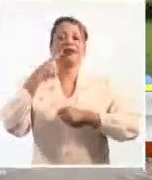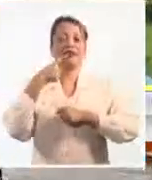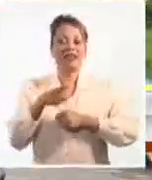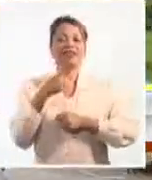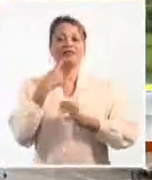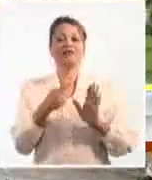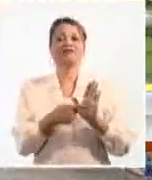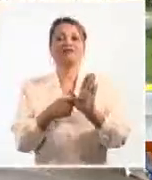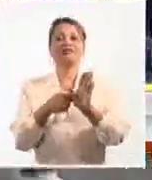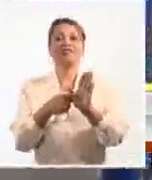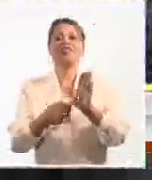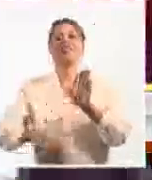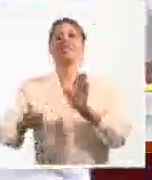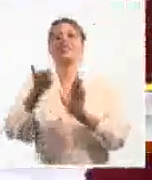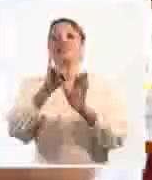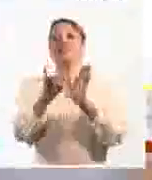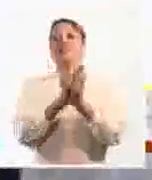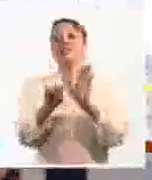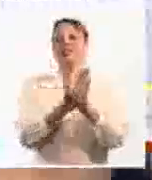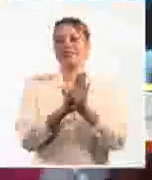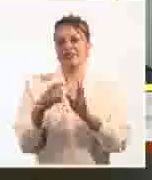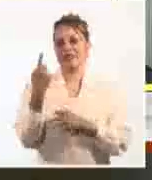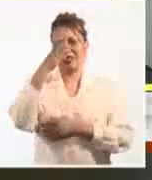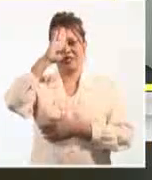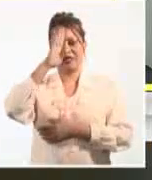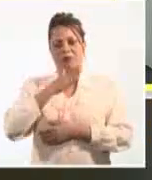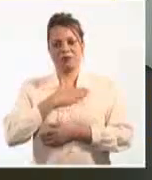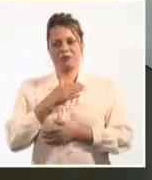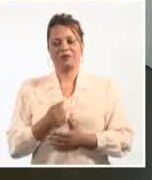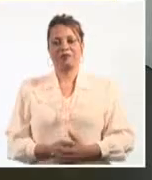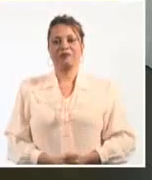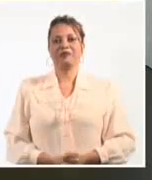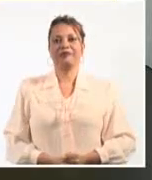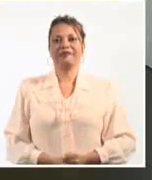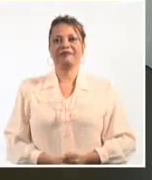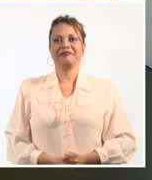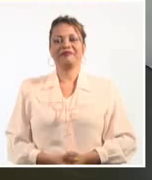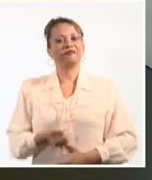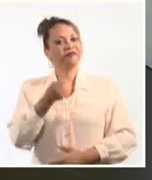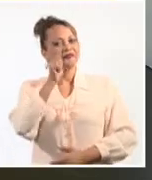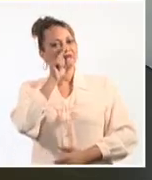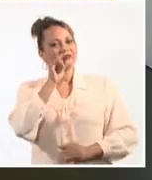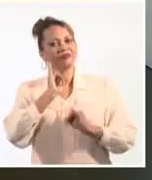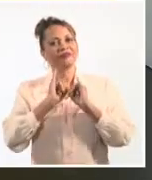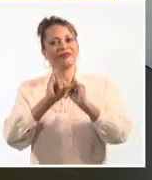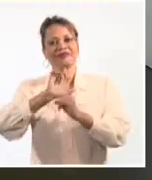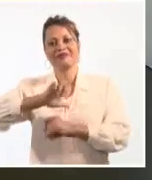mejores tradiciones culturales y danzarias. Así finalizan las informaciones culturales. Tenga